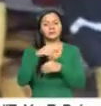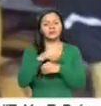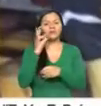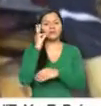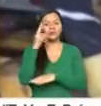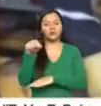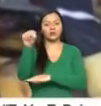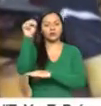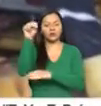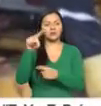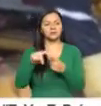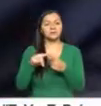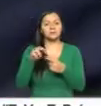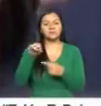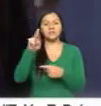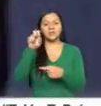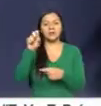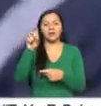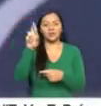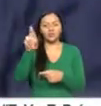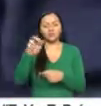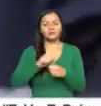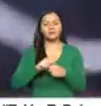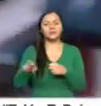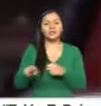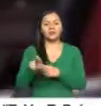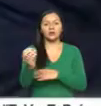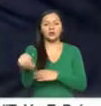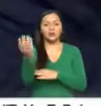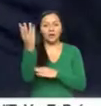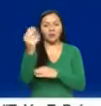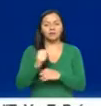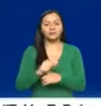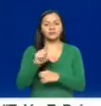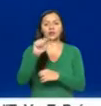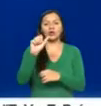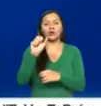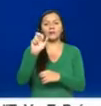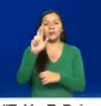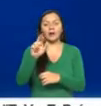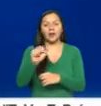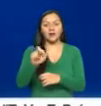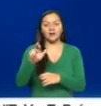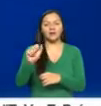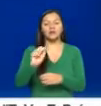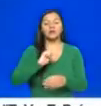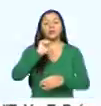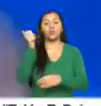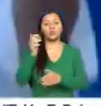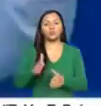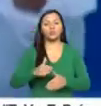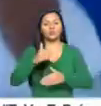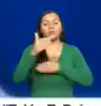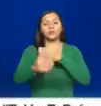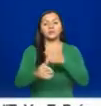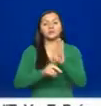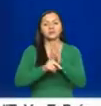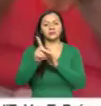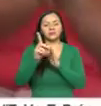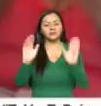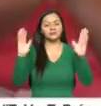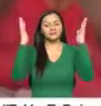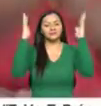Norte, de Mirador, de Río Blanco, de Loma Larga. Otro paso para el desarrollo. ¡Que viva Puerto